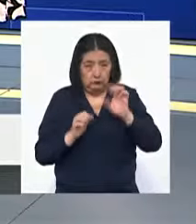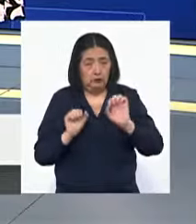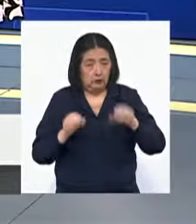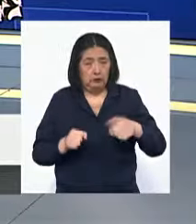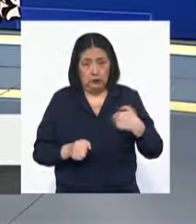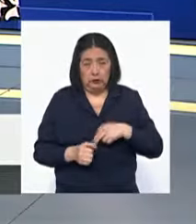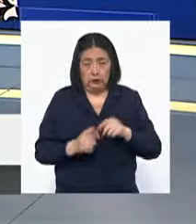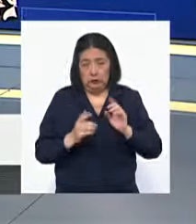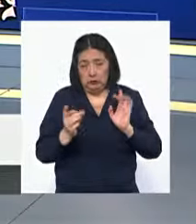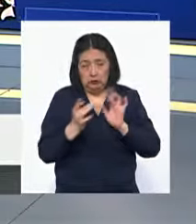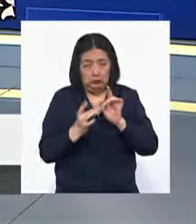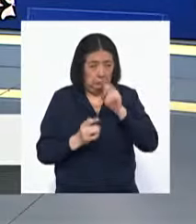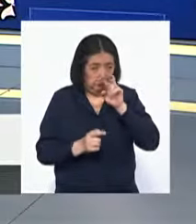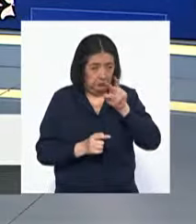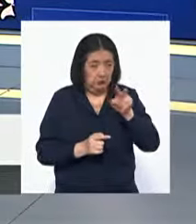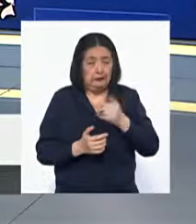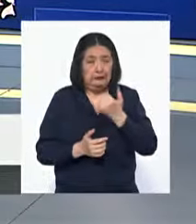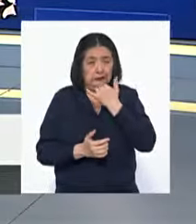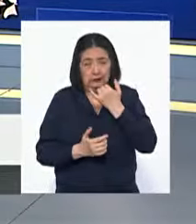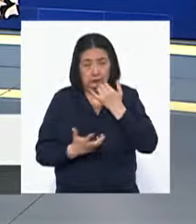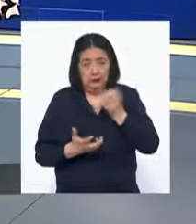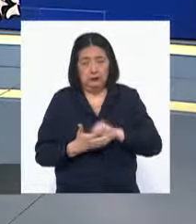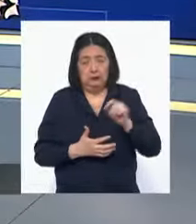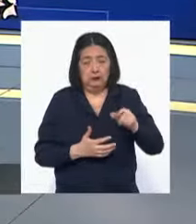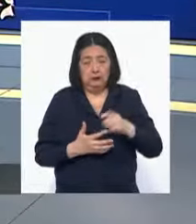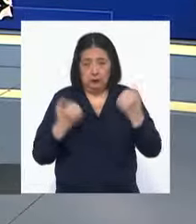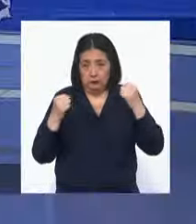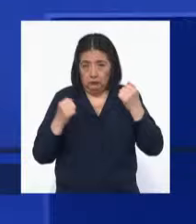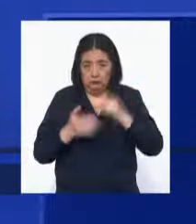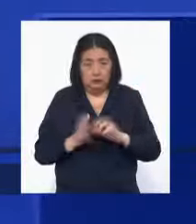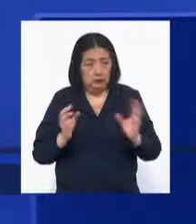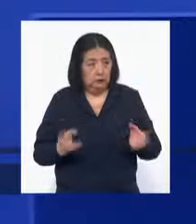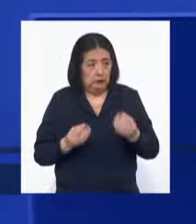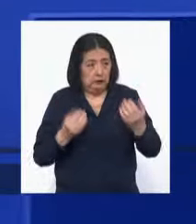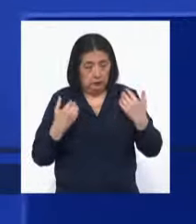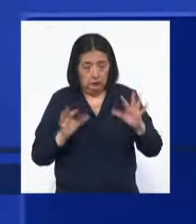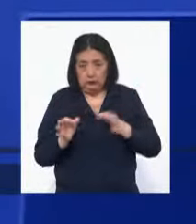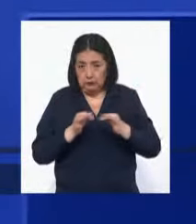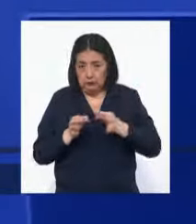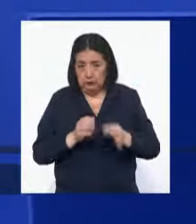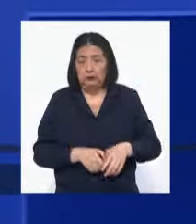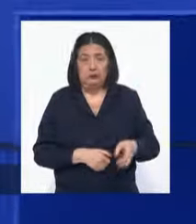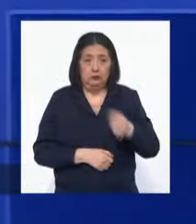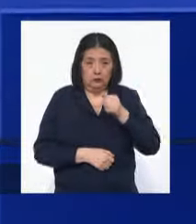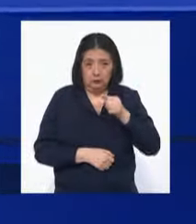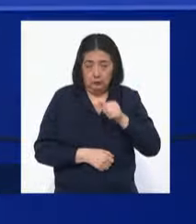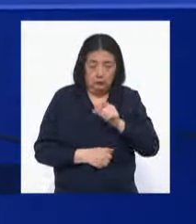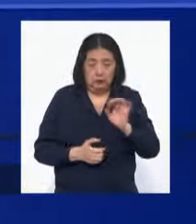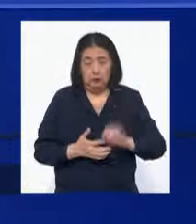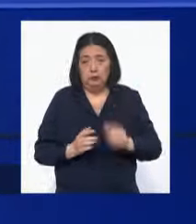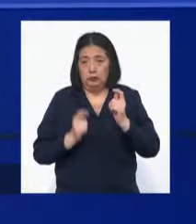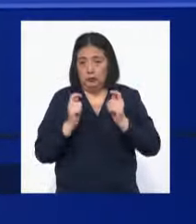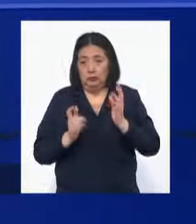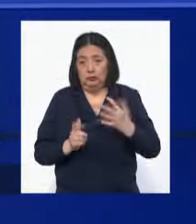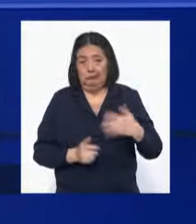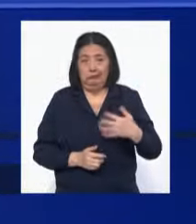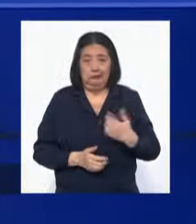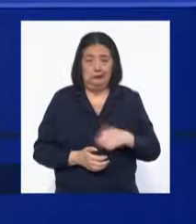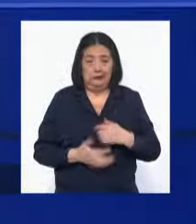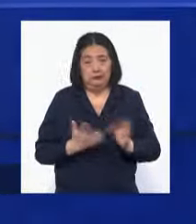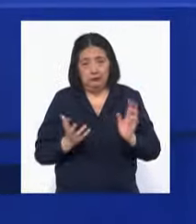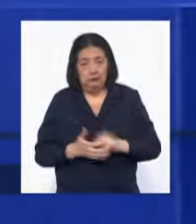Estaremos en contacto para ir viendo cómo se desenvuelve este paro indefinido y cómo ya lo ha explicado Gabriel, pues de alguna manera los turistas también se ven